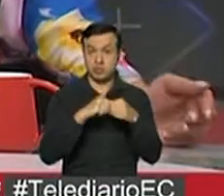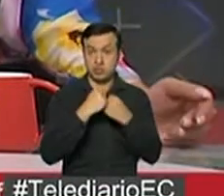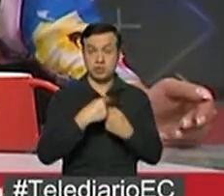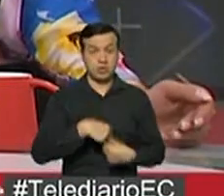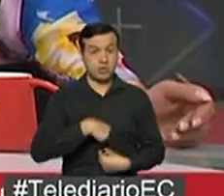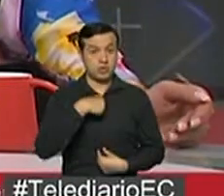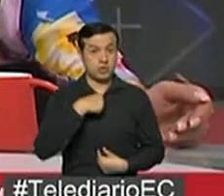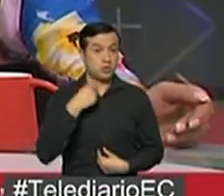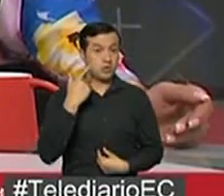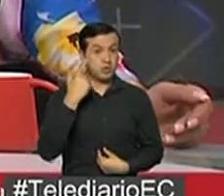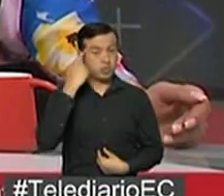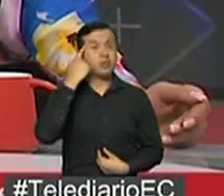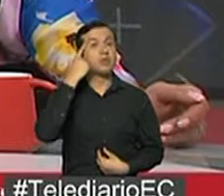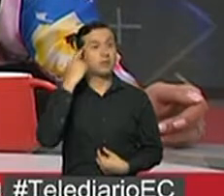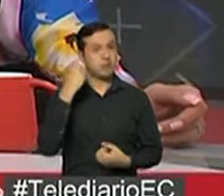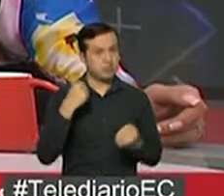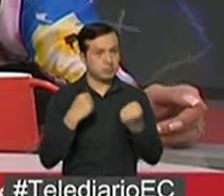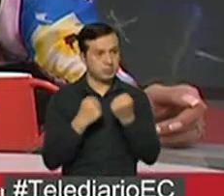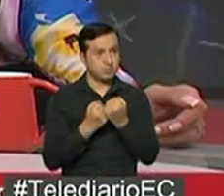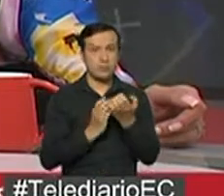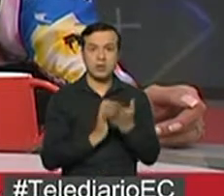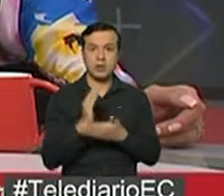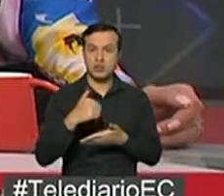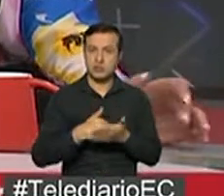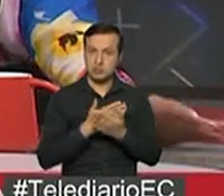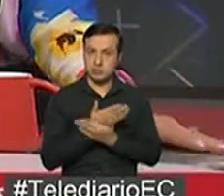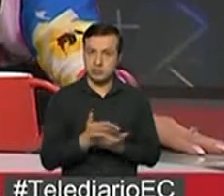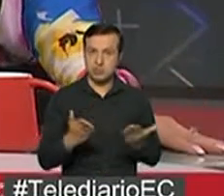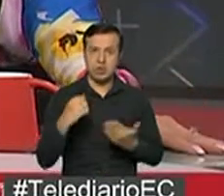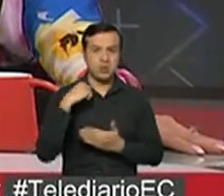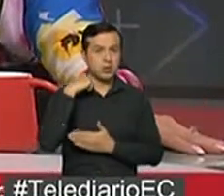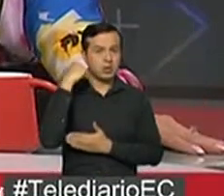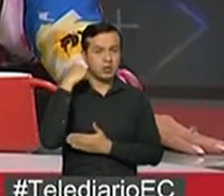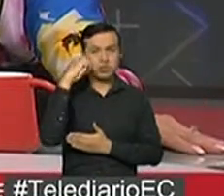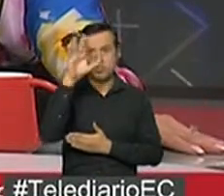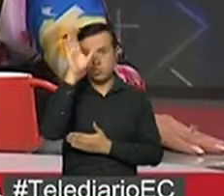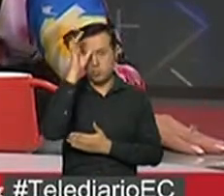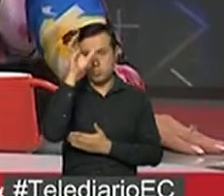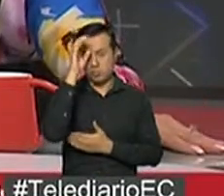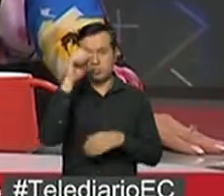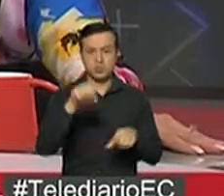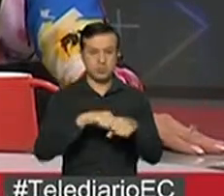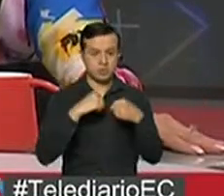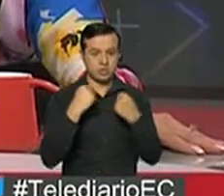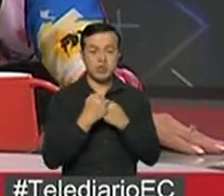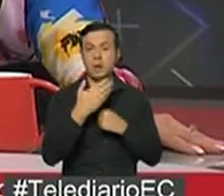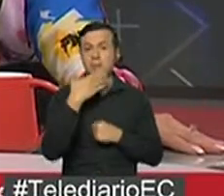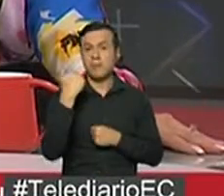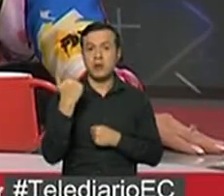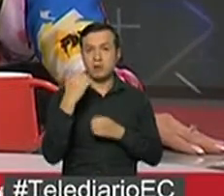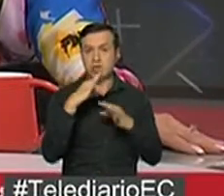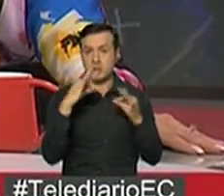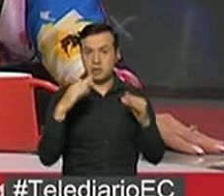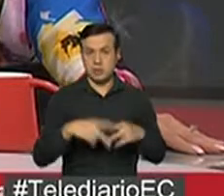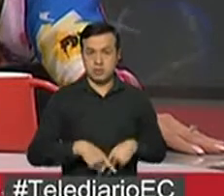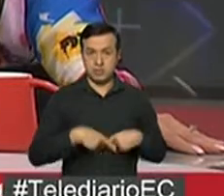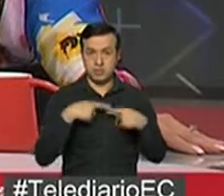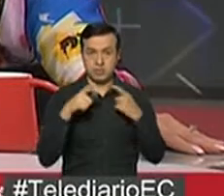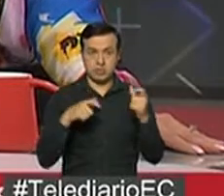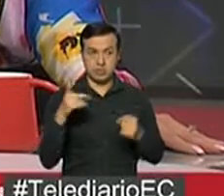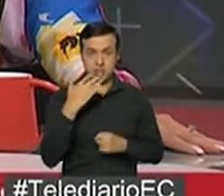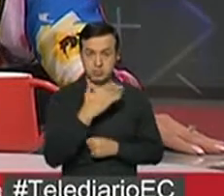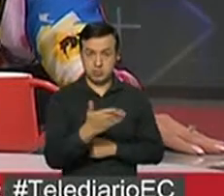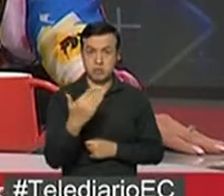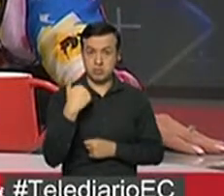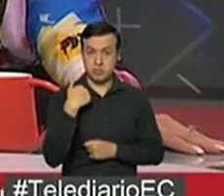que tiene por misión contribuir en el acceso pleno a los derechos culturales y sociales para mejorar la calidad de vida de las personas con